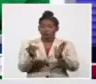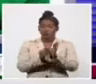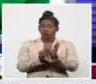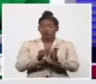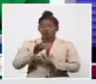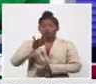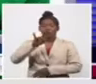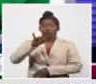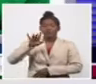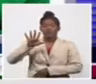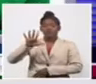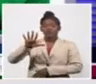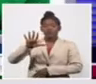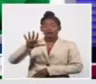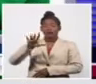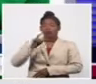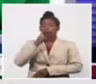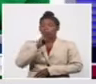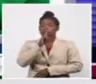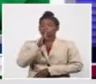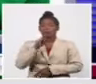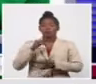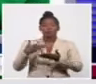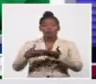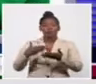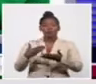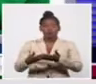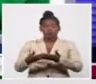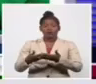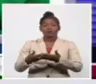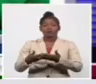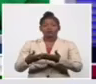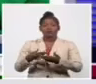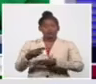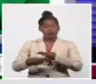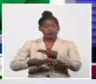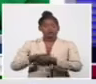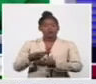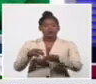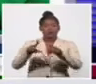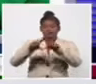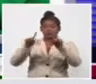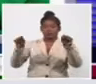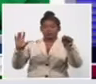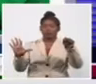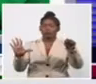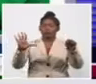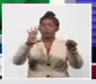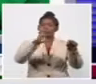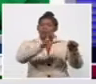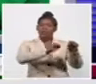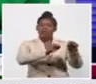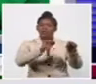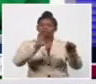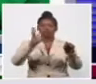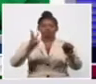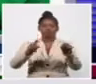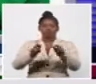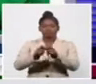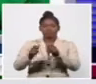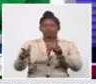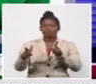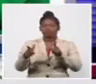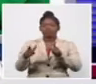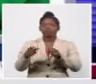18.095 PCR, muestras para el diagnóstico en todo el país, y con un trabajo intenso